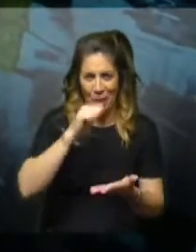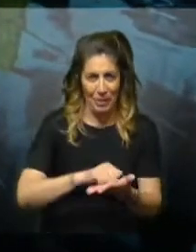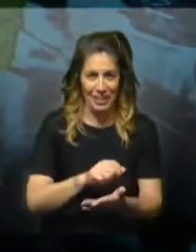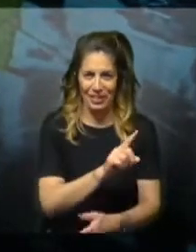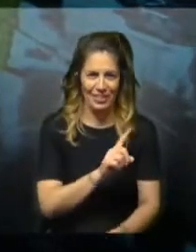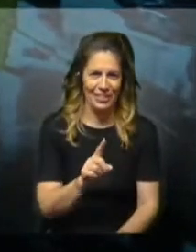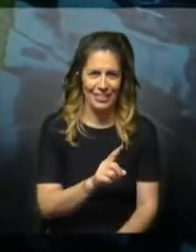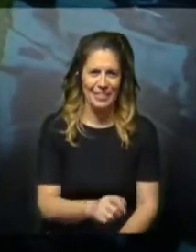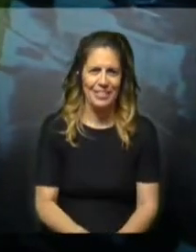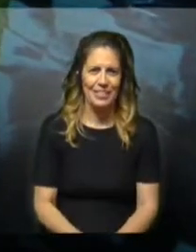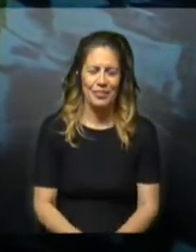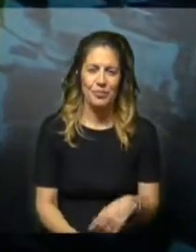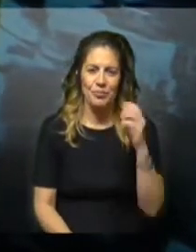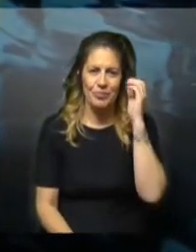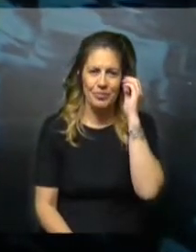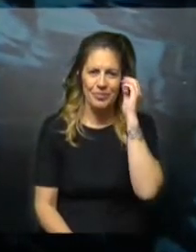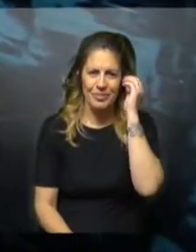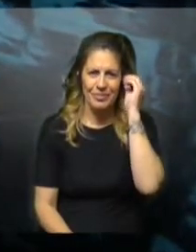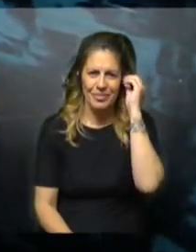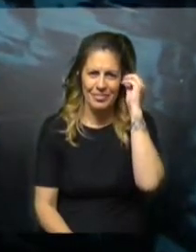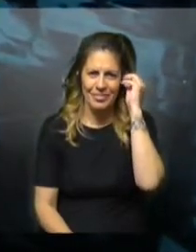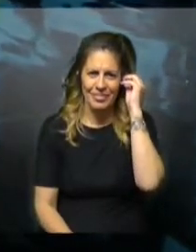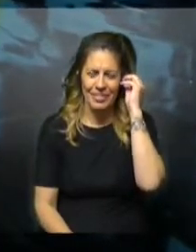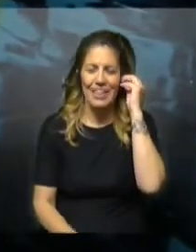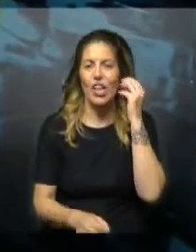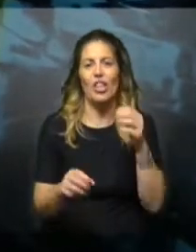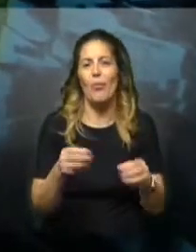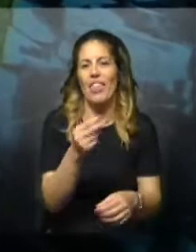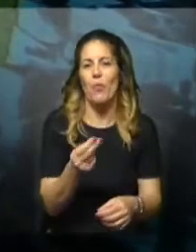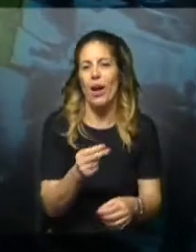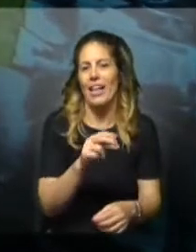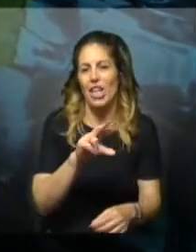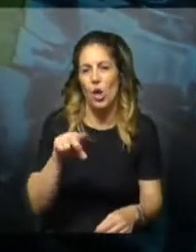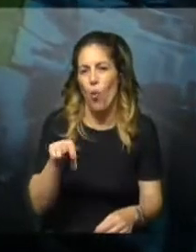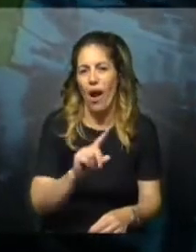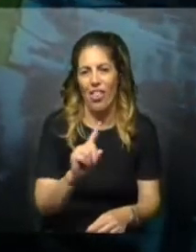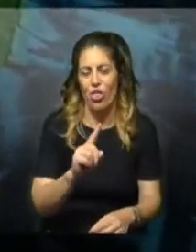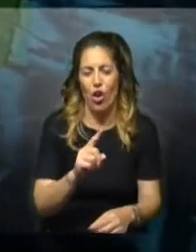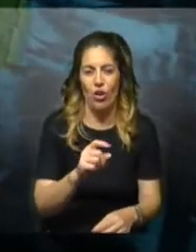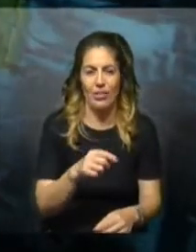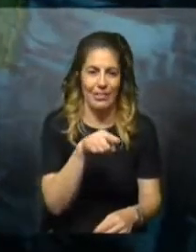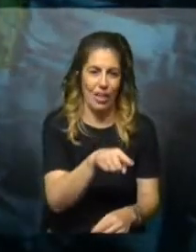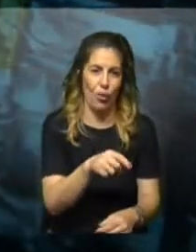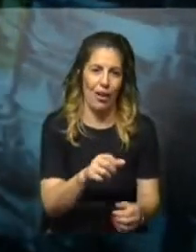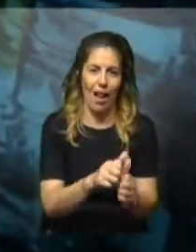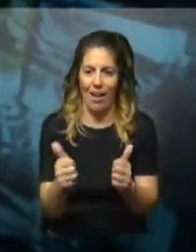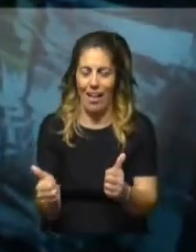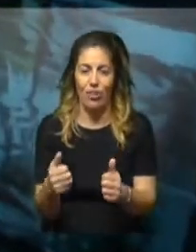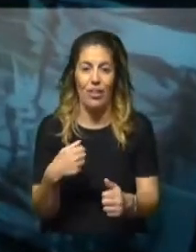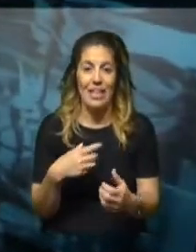que me voy a poner a dibujarte tal cual teniendo algo al lado imposible sentiste que era un desafío